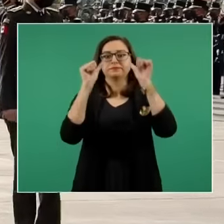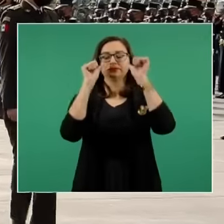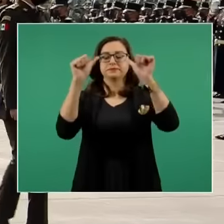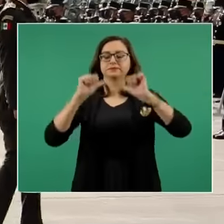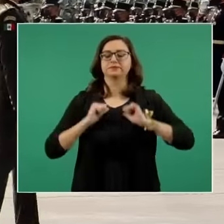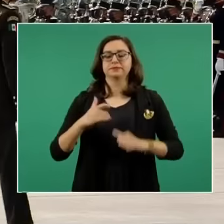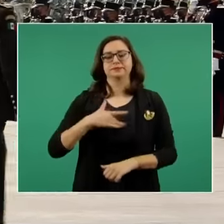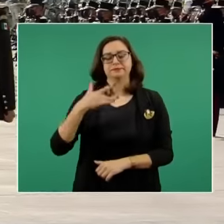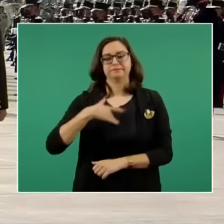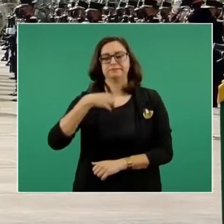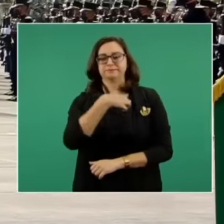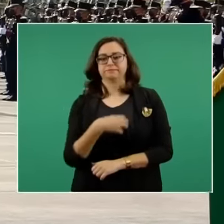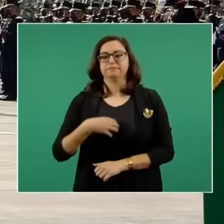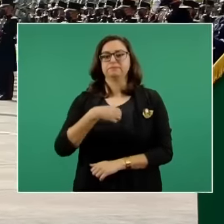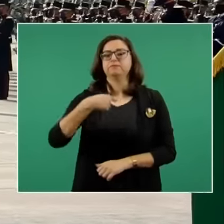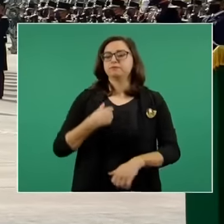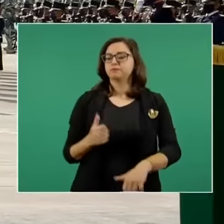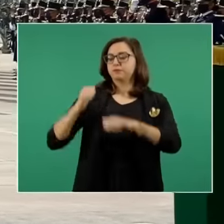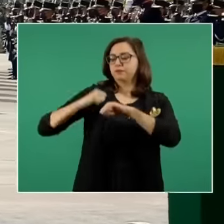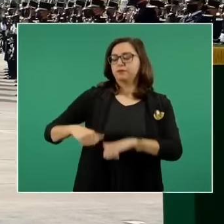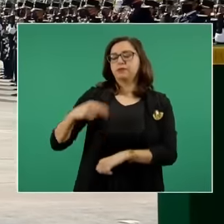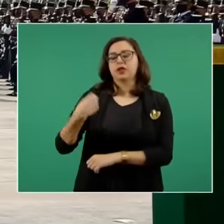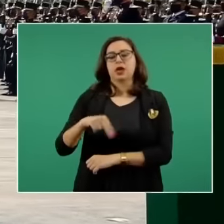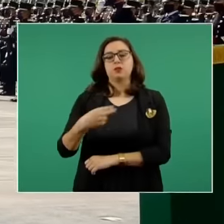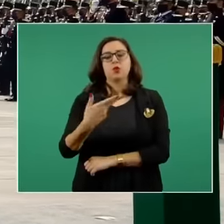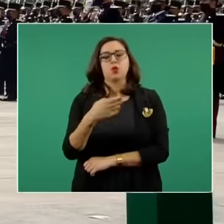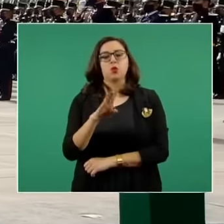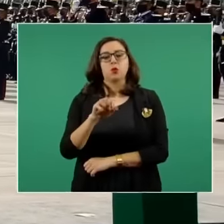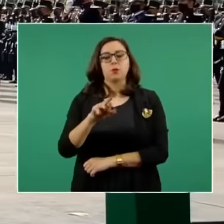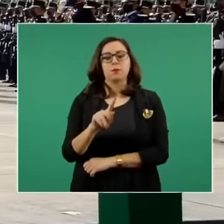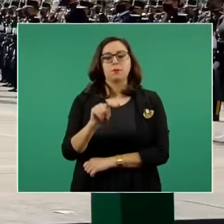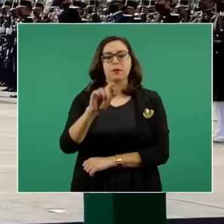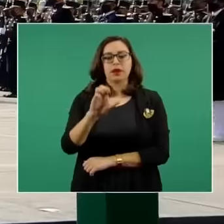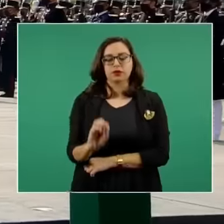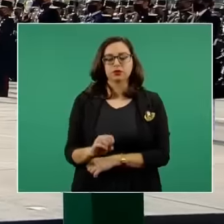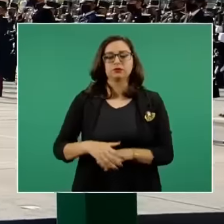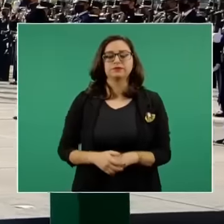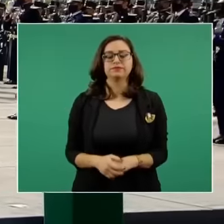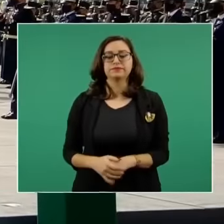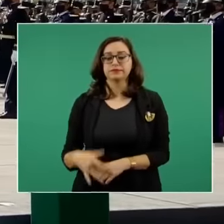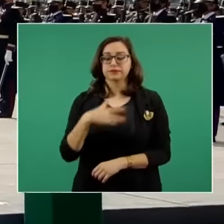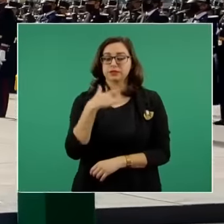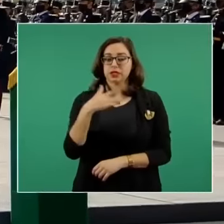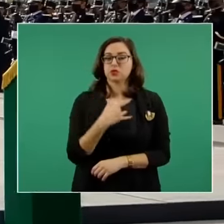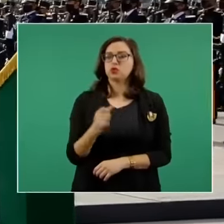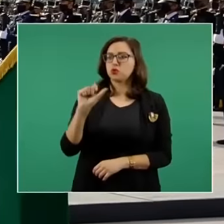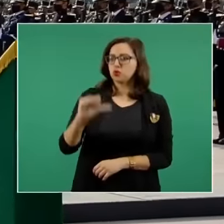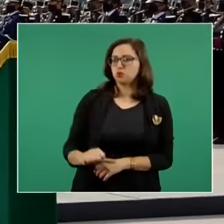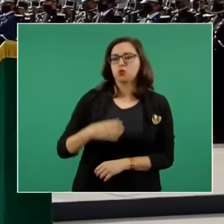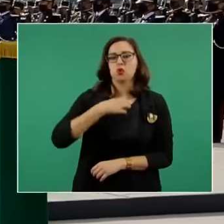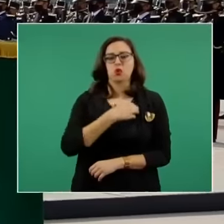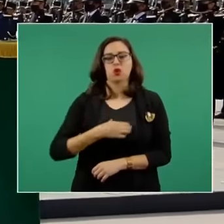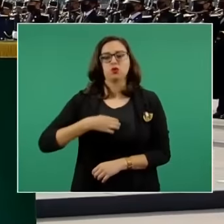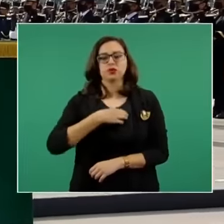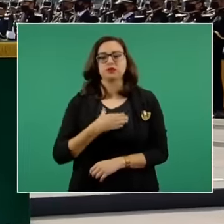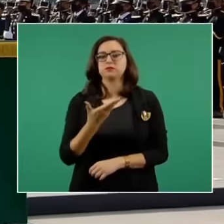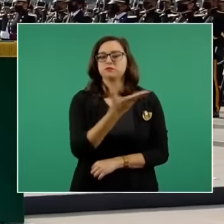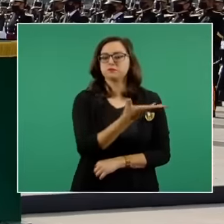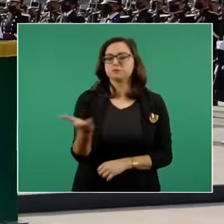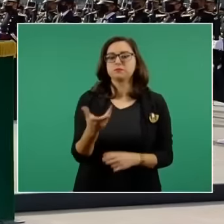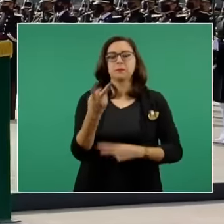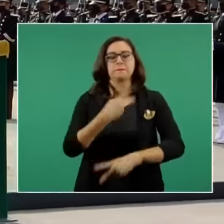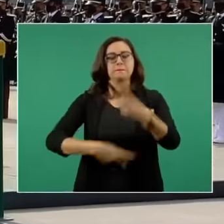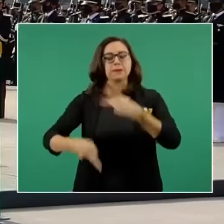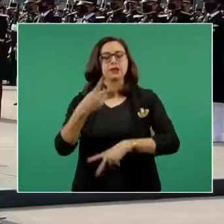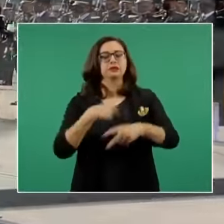con mucho gusto a Héctor Figueroa, que se encuentra en las instalaciones de Grupo Imagen, y el teniente coronel Martín Moreno, que nos apoyará con